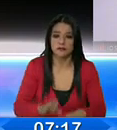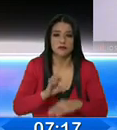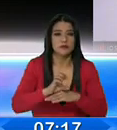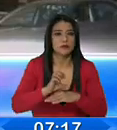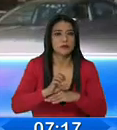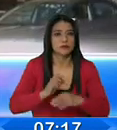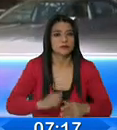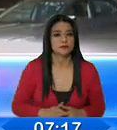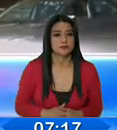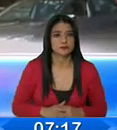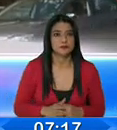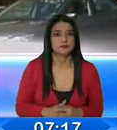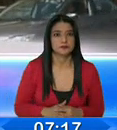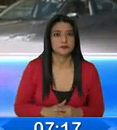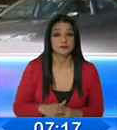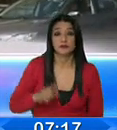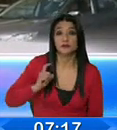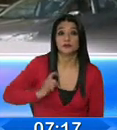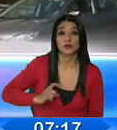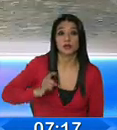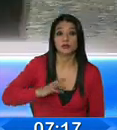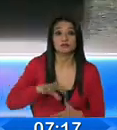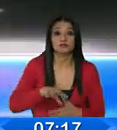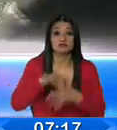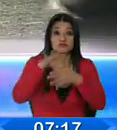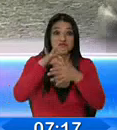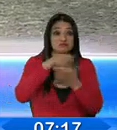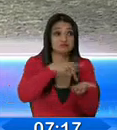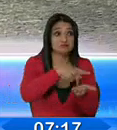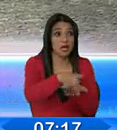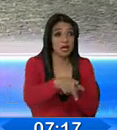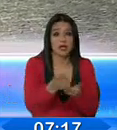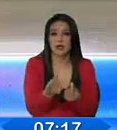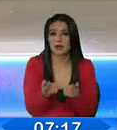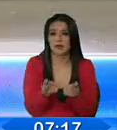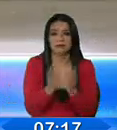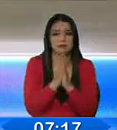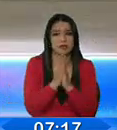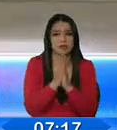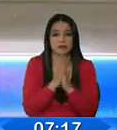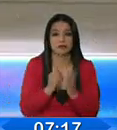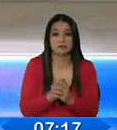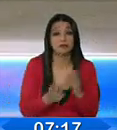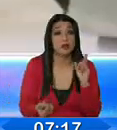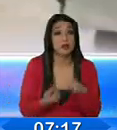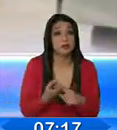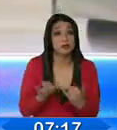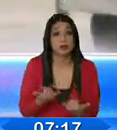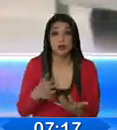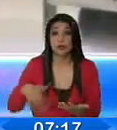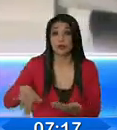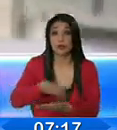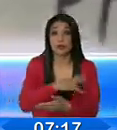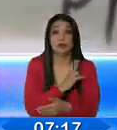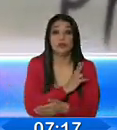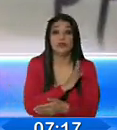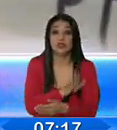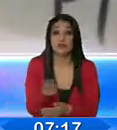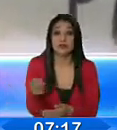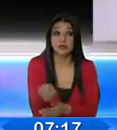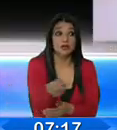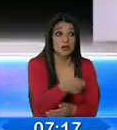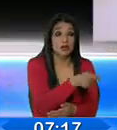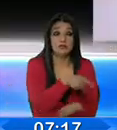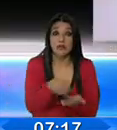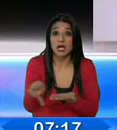FUPE. Frente a los salarios pendientes, solicitaron el pago inmediato, mismo que no habría llegado a todas las instituciones educativas.